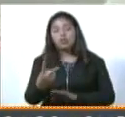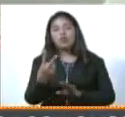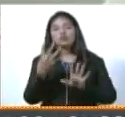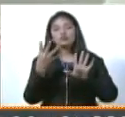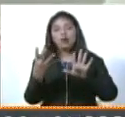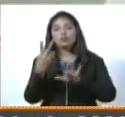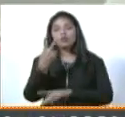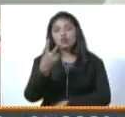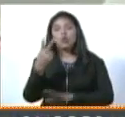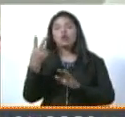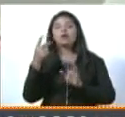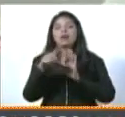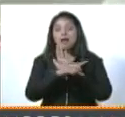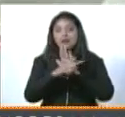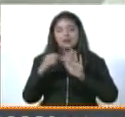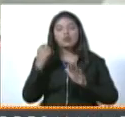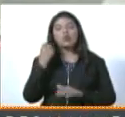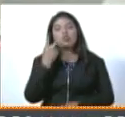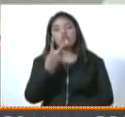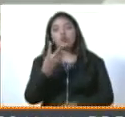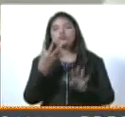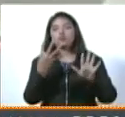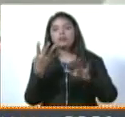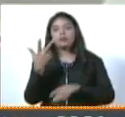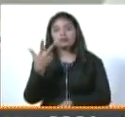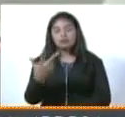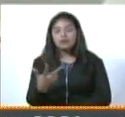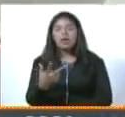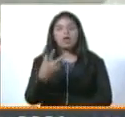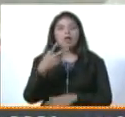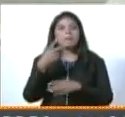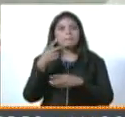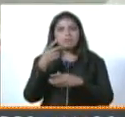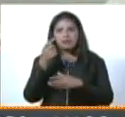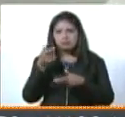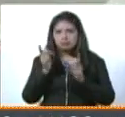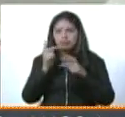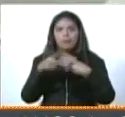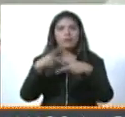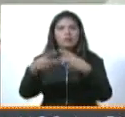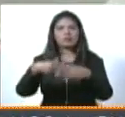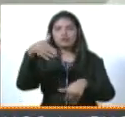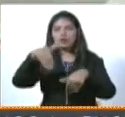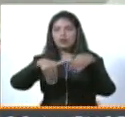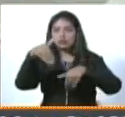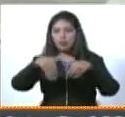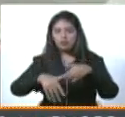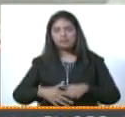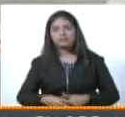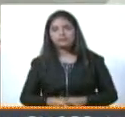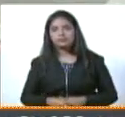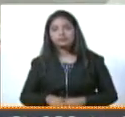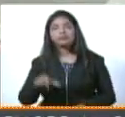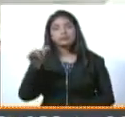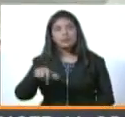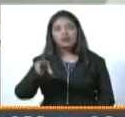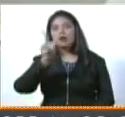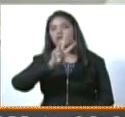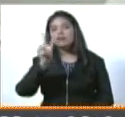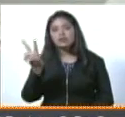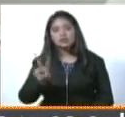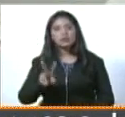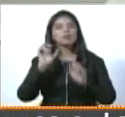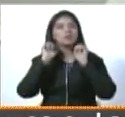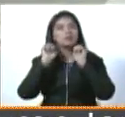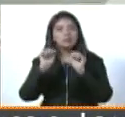293 de la Constitución, para regir todo tipo de proceso electoral en Venezuela, hemos